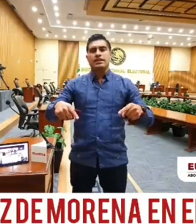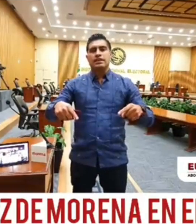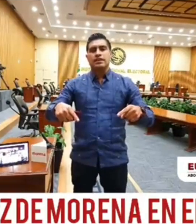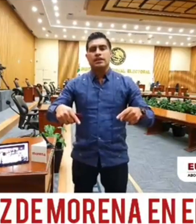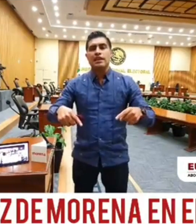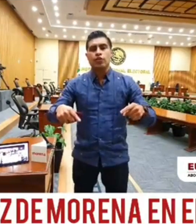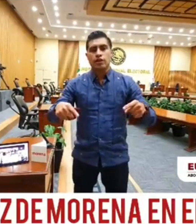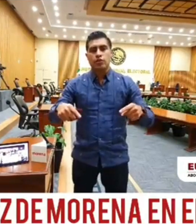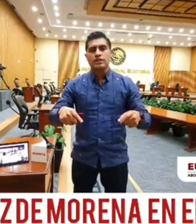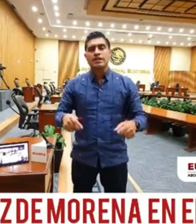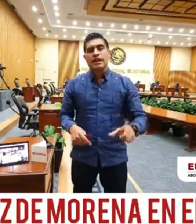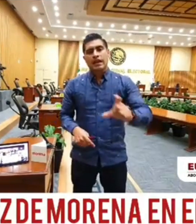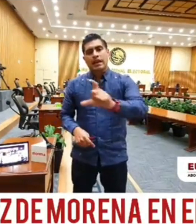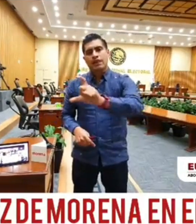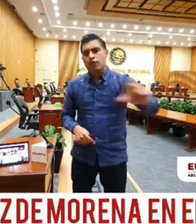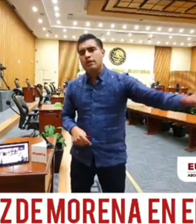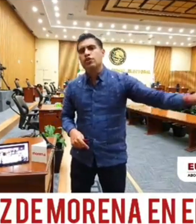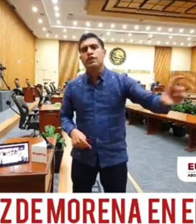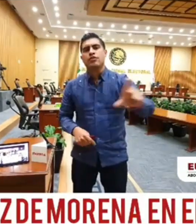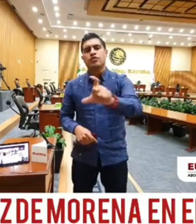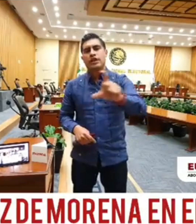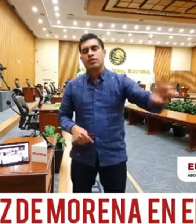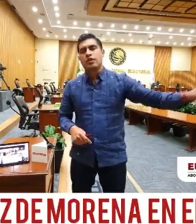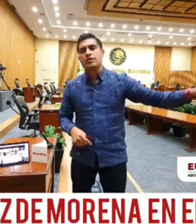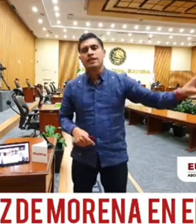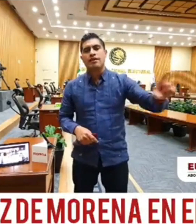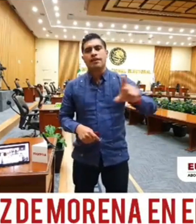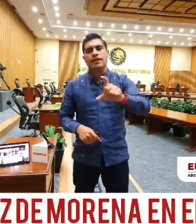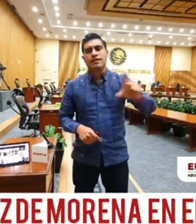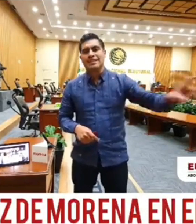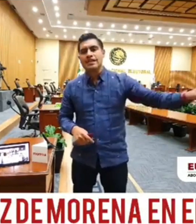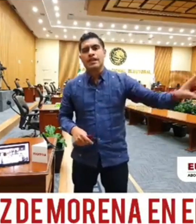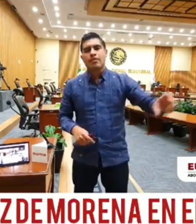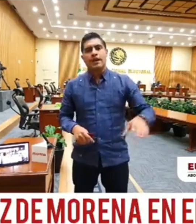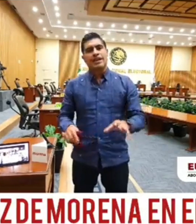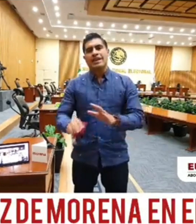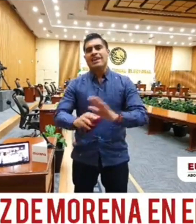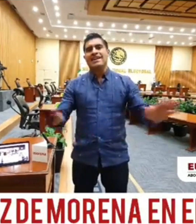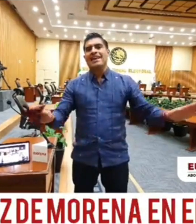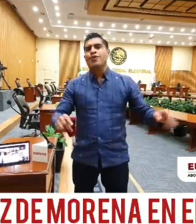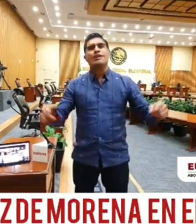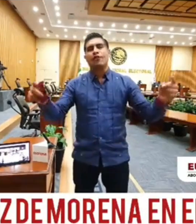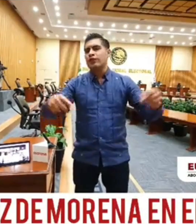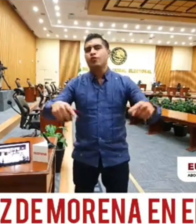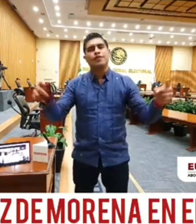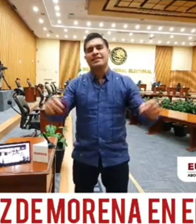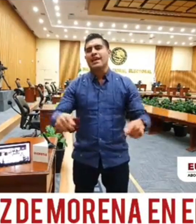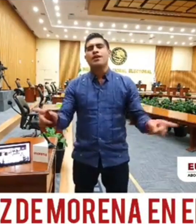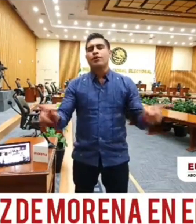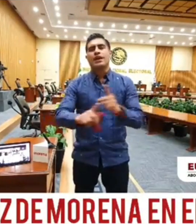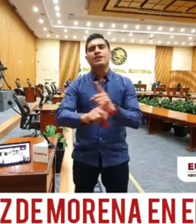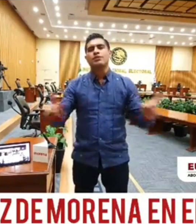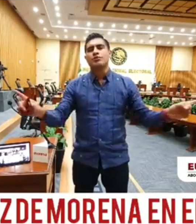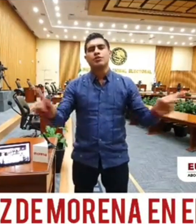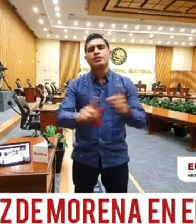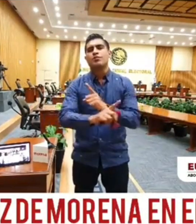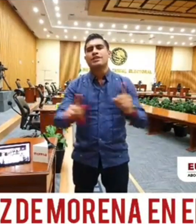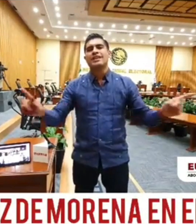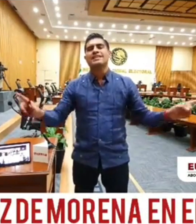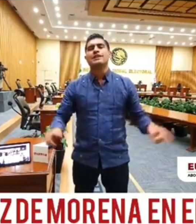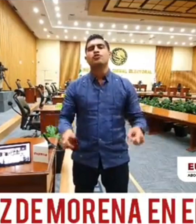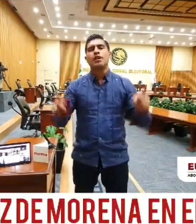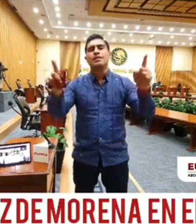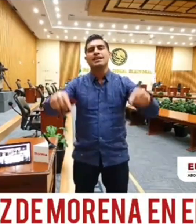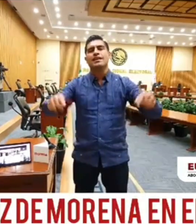este hilo de tweets la información que no nos dejaron terminar de decir, para que quede claro. Y la fuente oficial, porque aquí no estamos